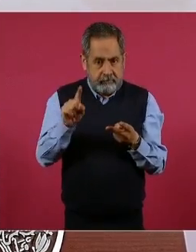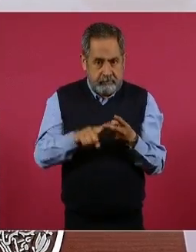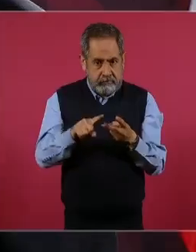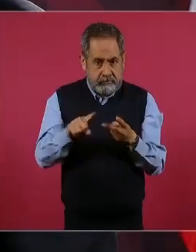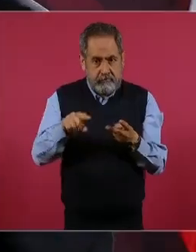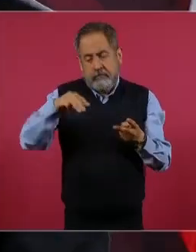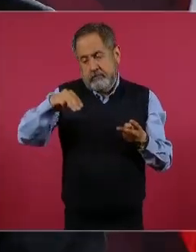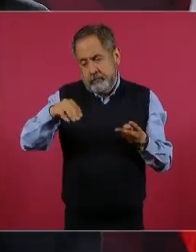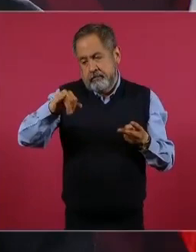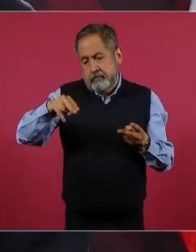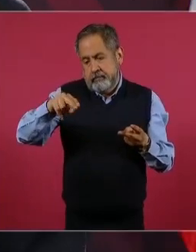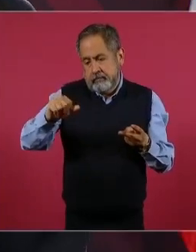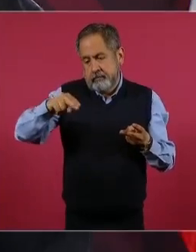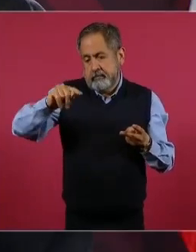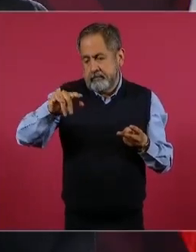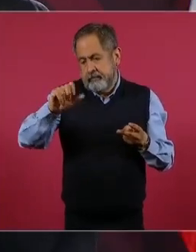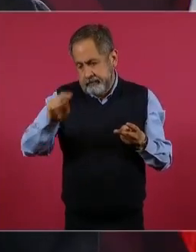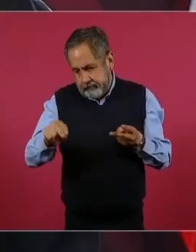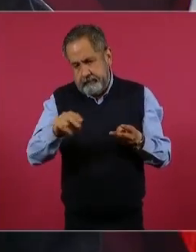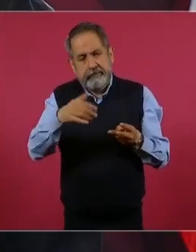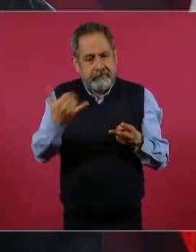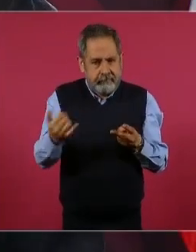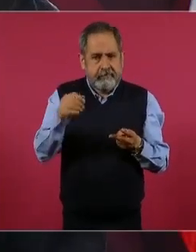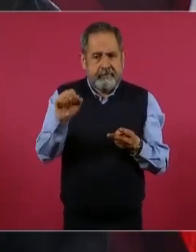la de Minatitlán y la de Salina Cruz.